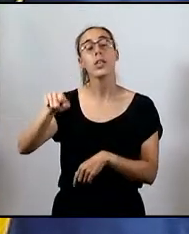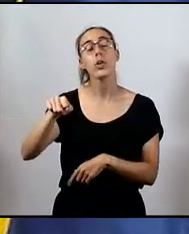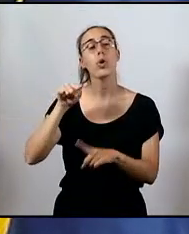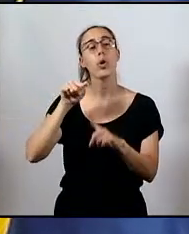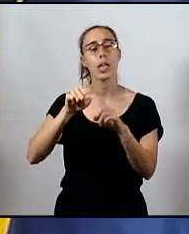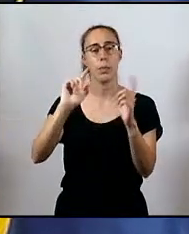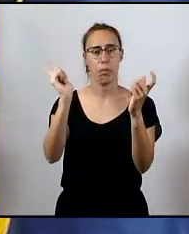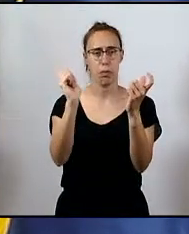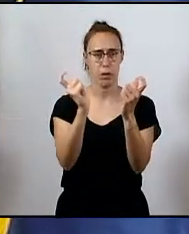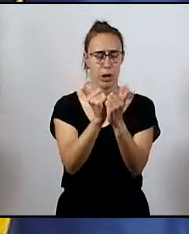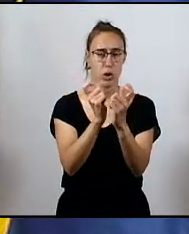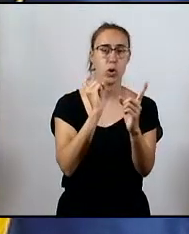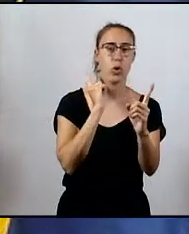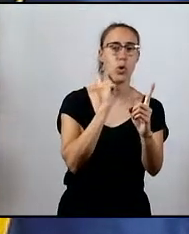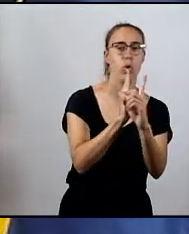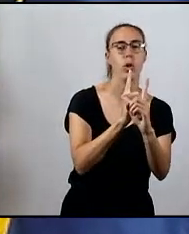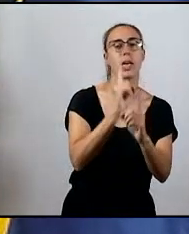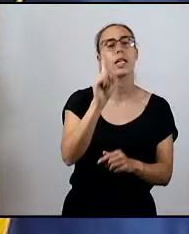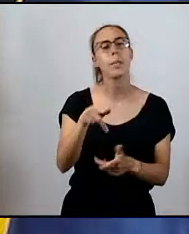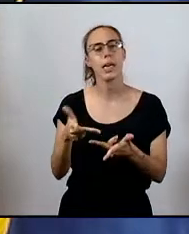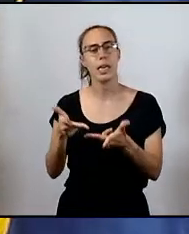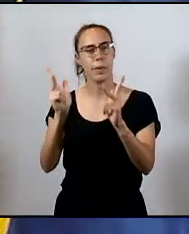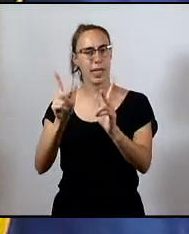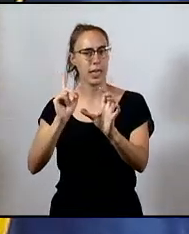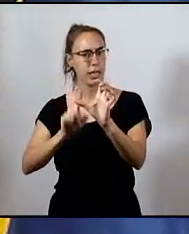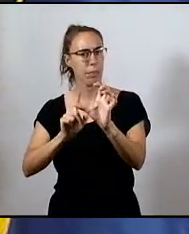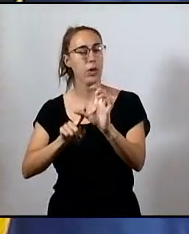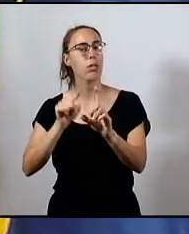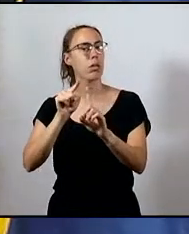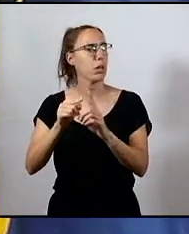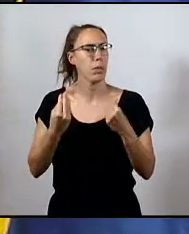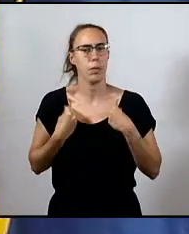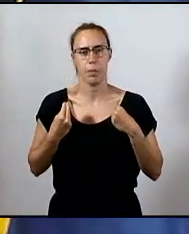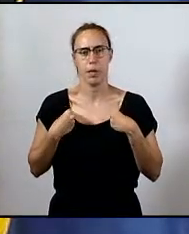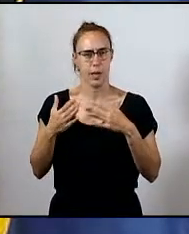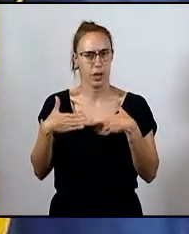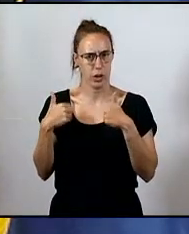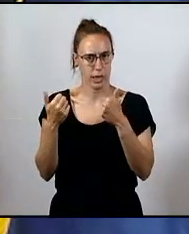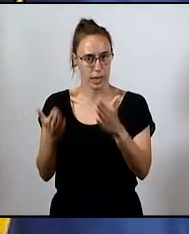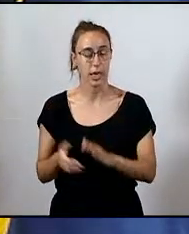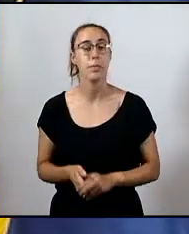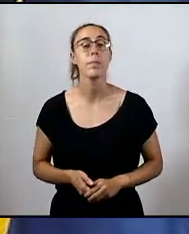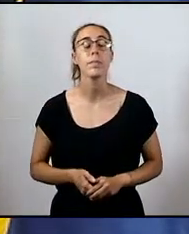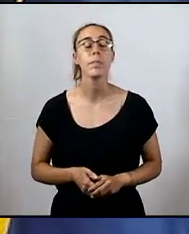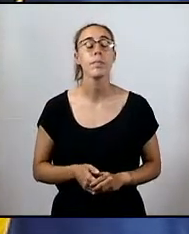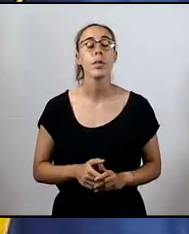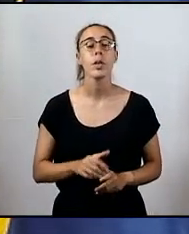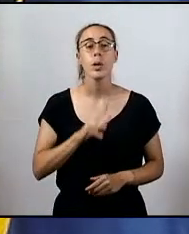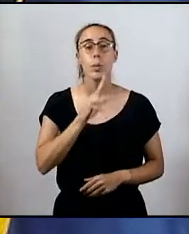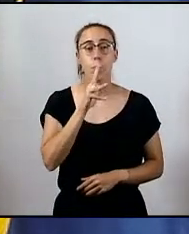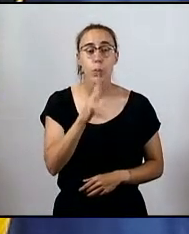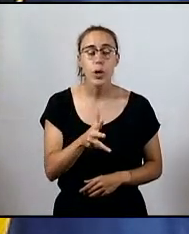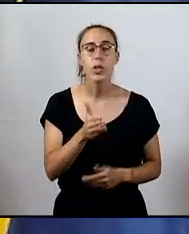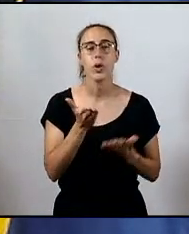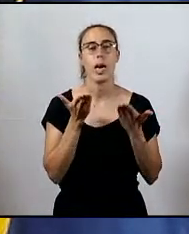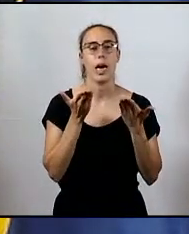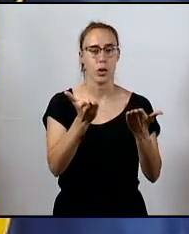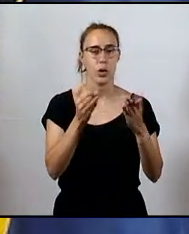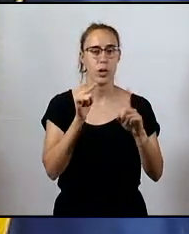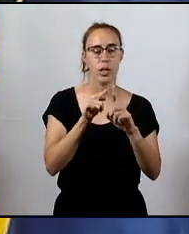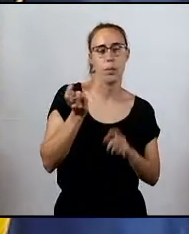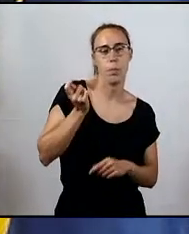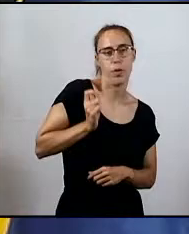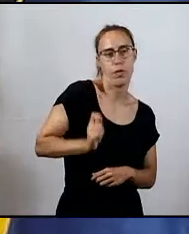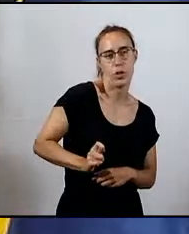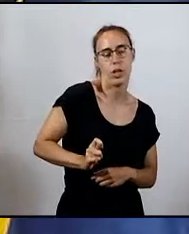y defender la libertad de los extremeños a seguir viviendo donde quieran. Para ello, planteamos las ayudas a los profesionales